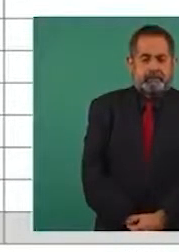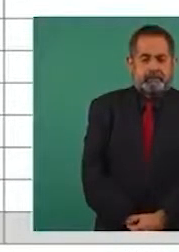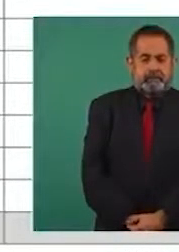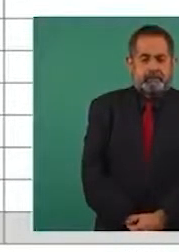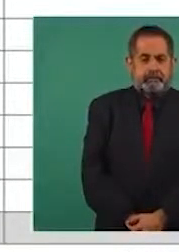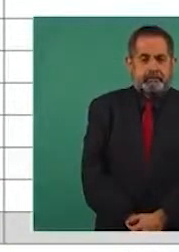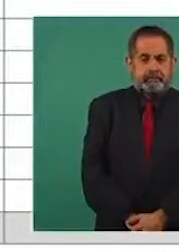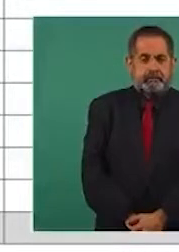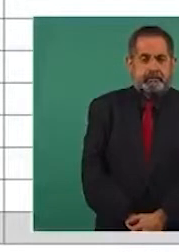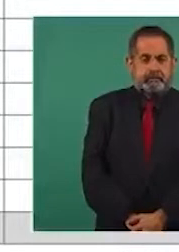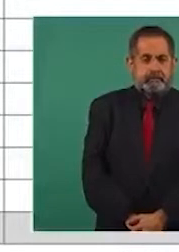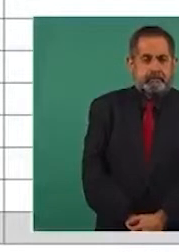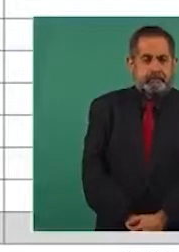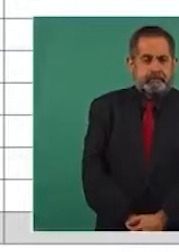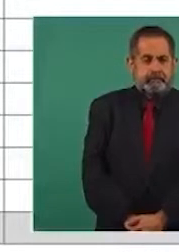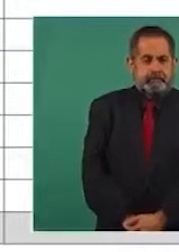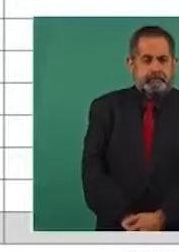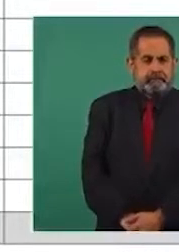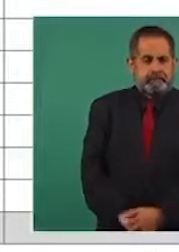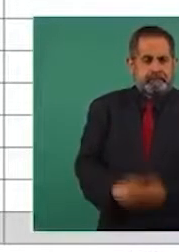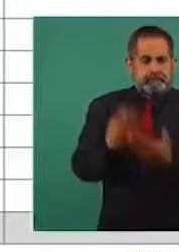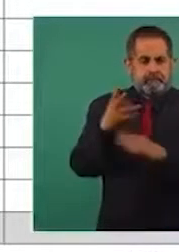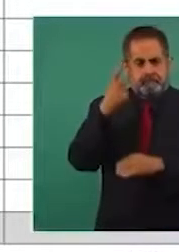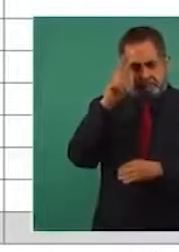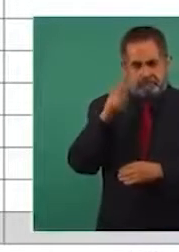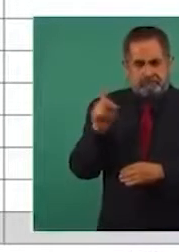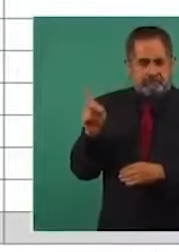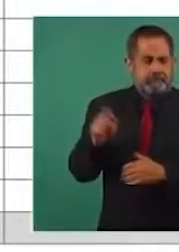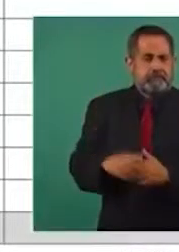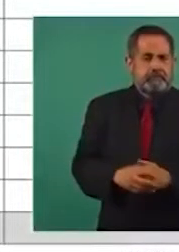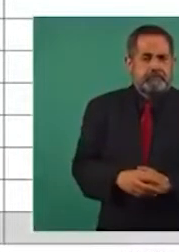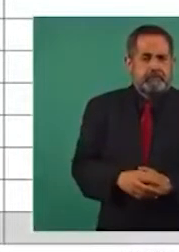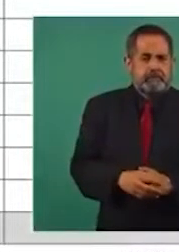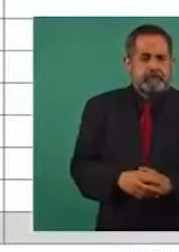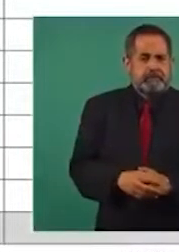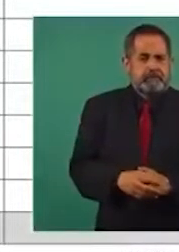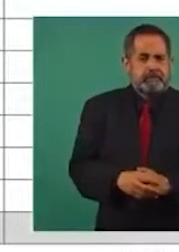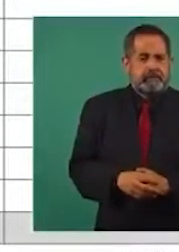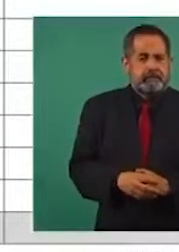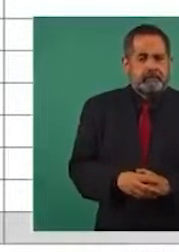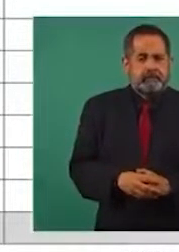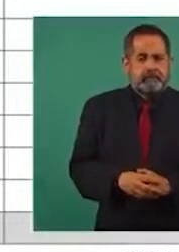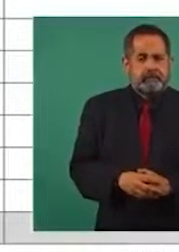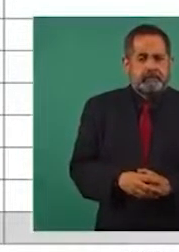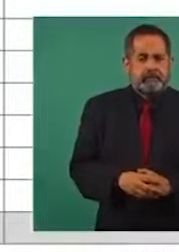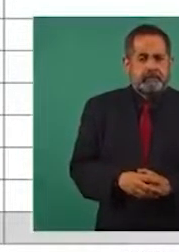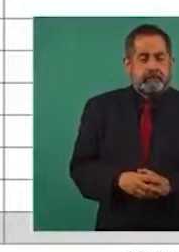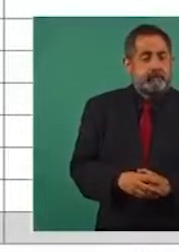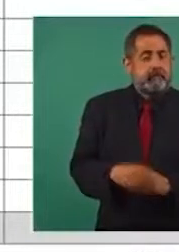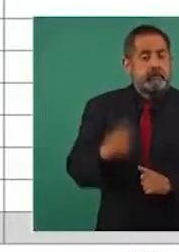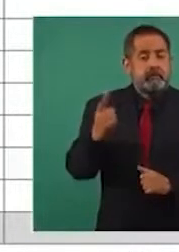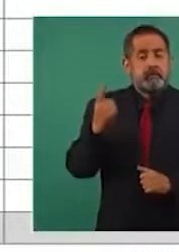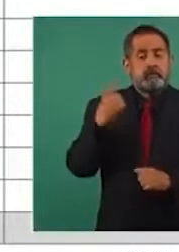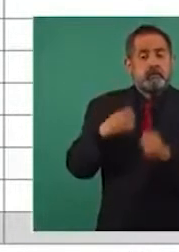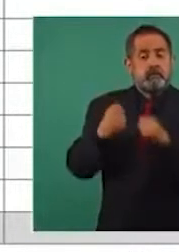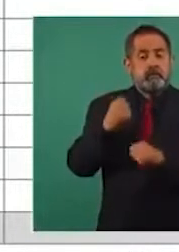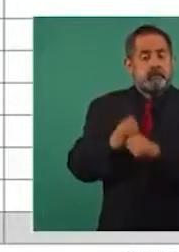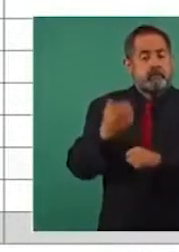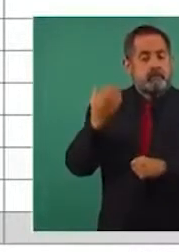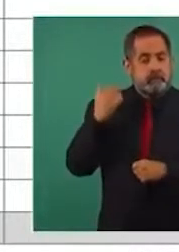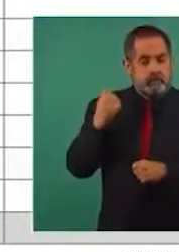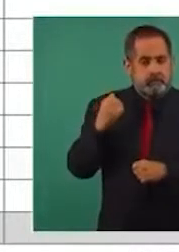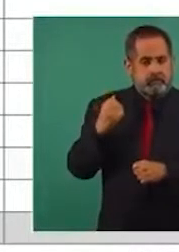el banco de mexico el año pasado que estuvo arriba del